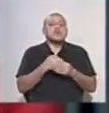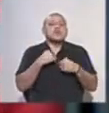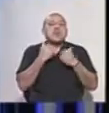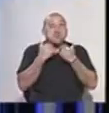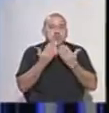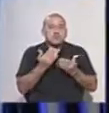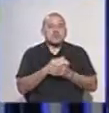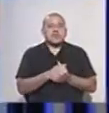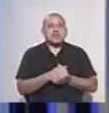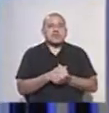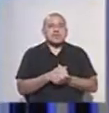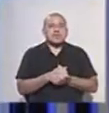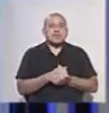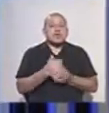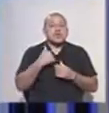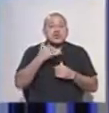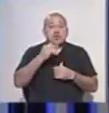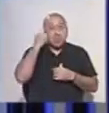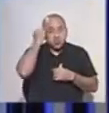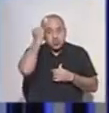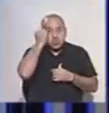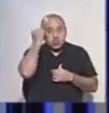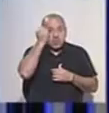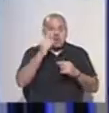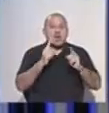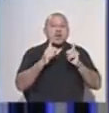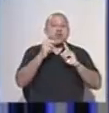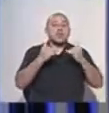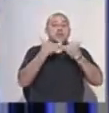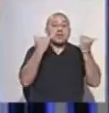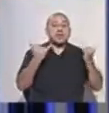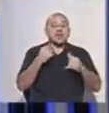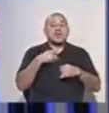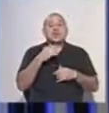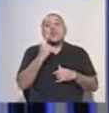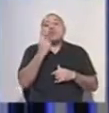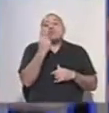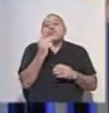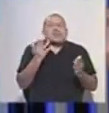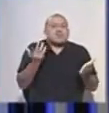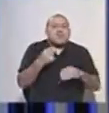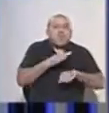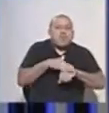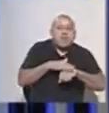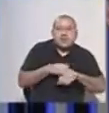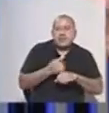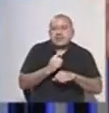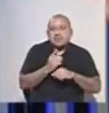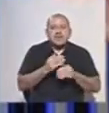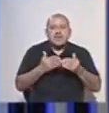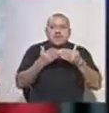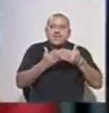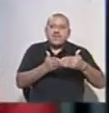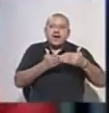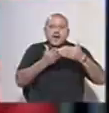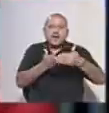Yo no, yo tengo como el sueño de que algún día tener eso, aunque sea salir un ratito en un barquito y poder volver. Ah, pasamos a tener un